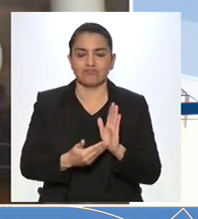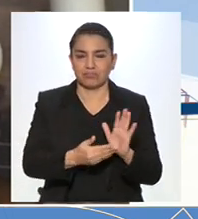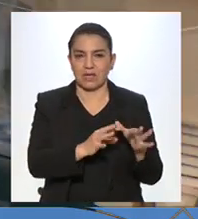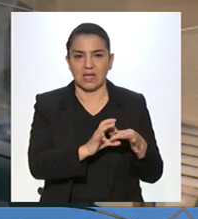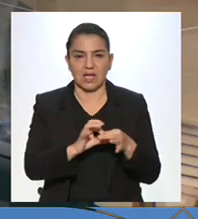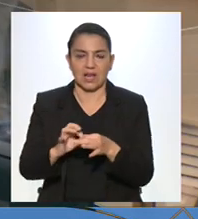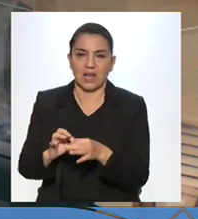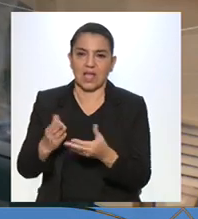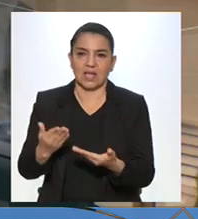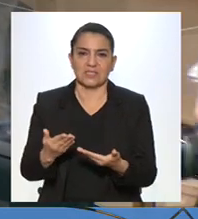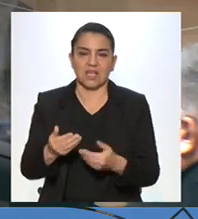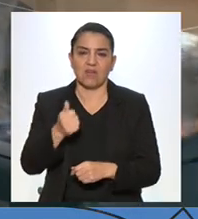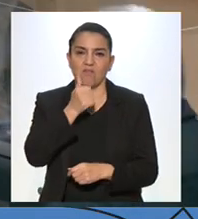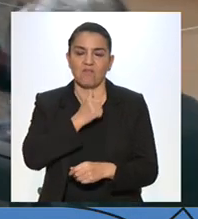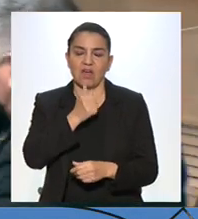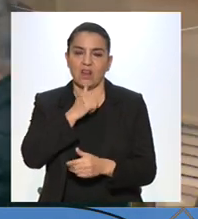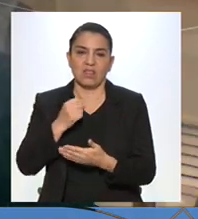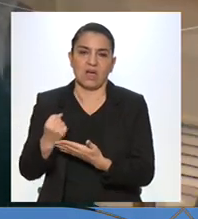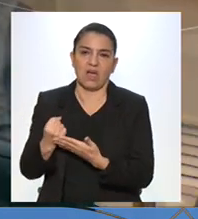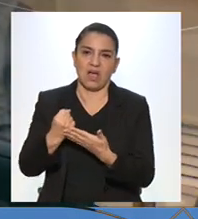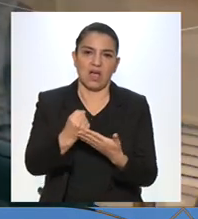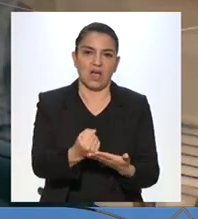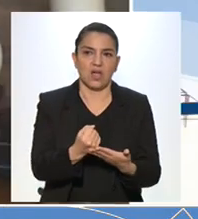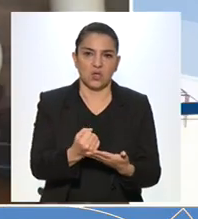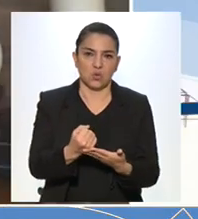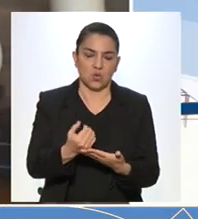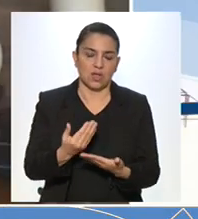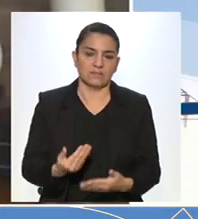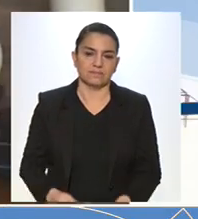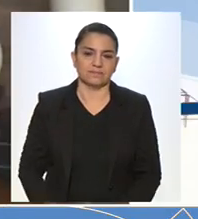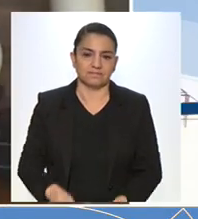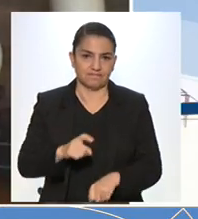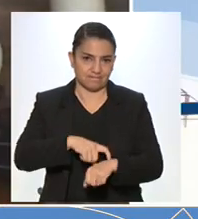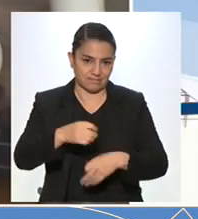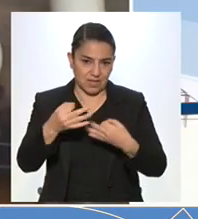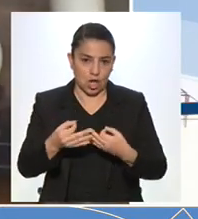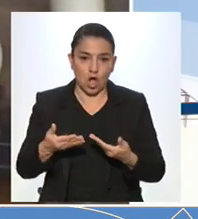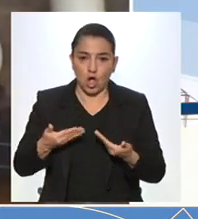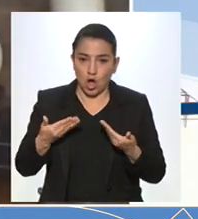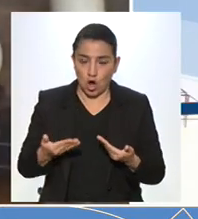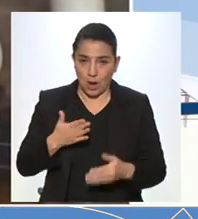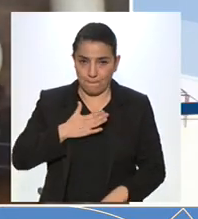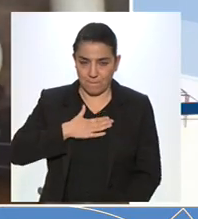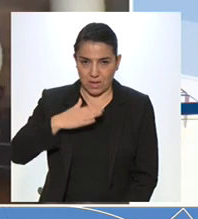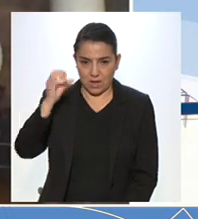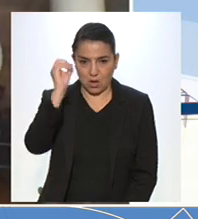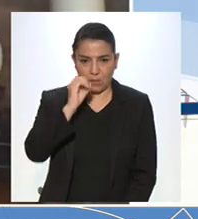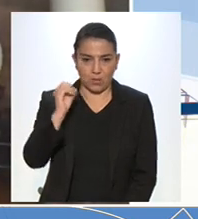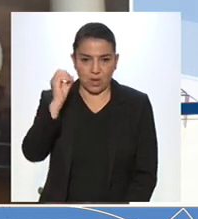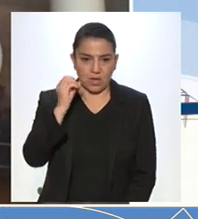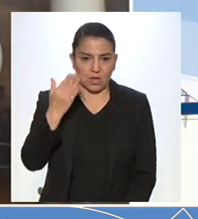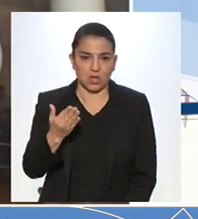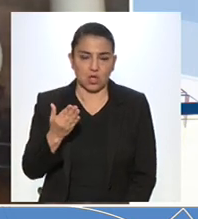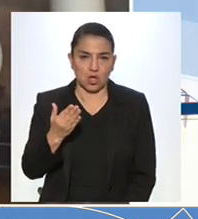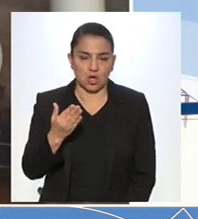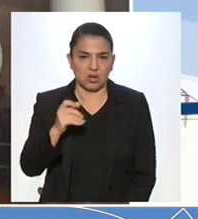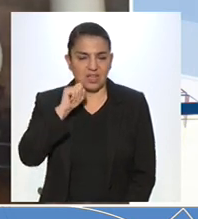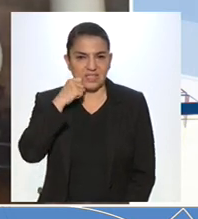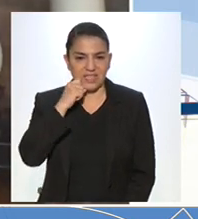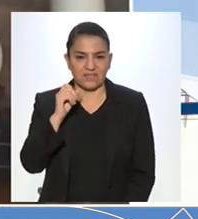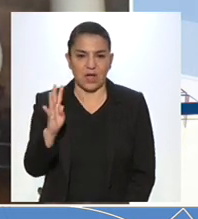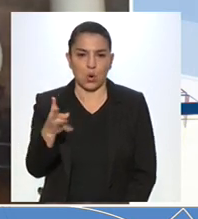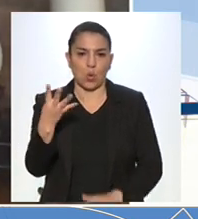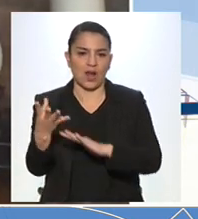en eso, que era la falta de ayuda que llegara en tiempo y forma. Pues bien, hoy, a mi juicio, el argumento de un cuarto retiro se